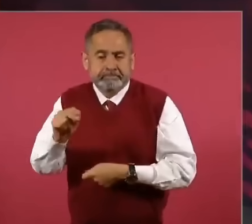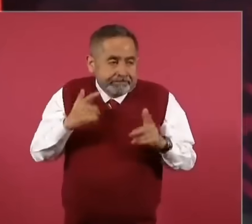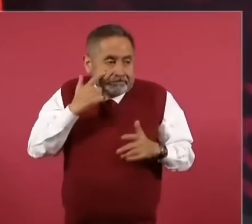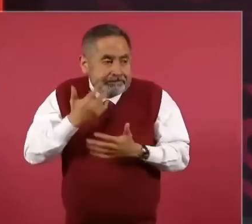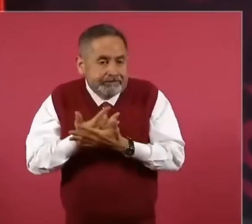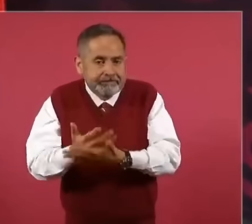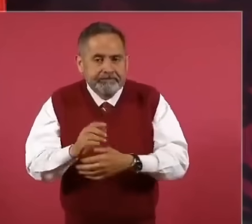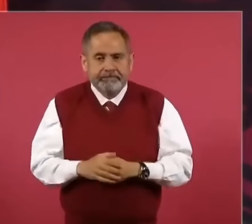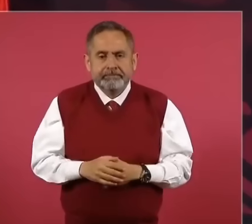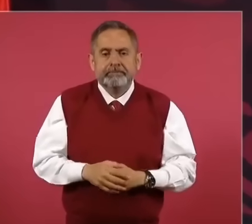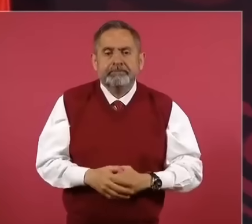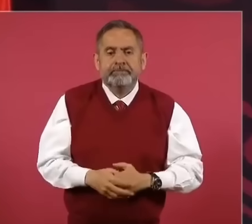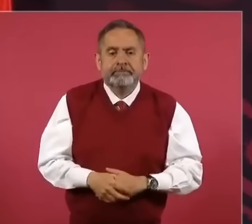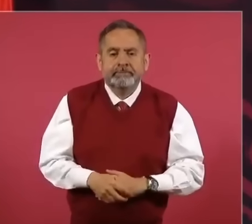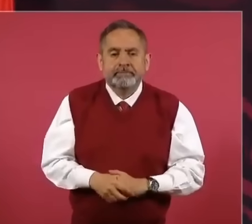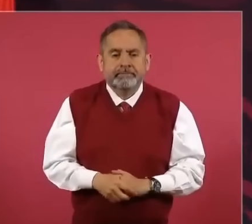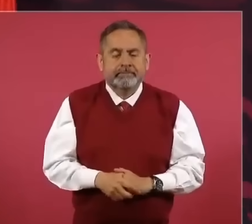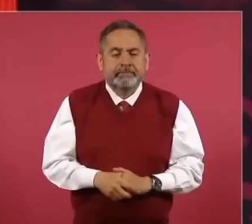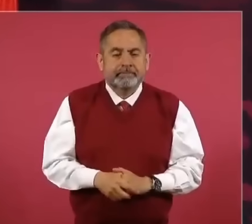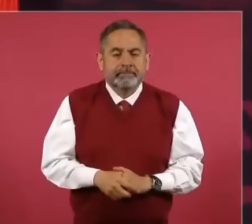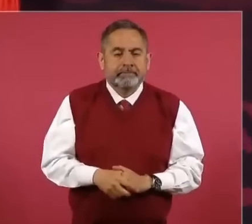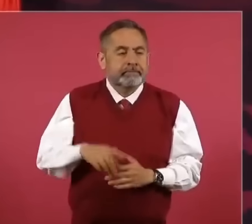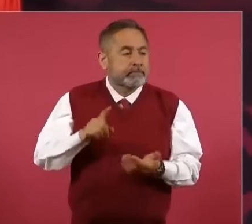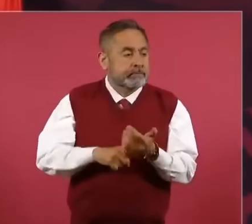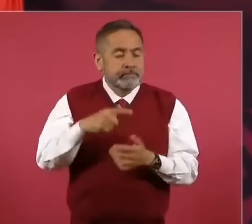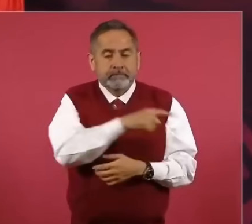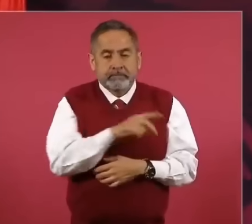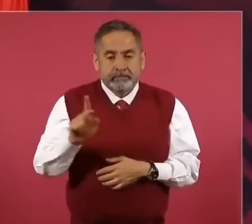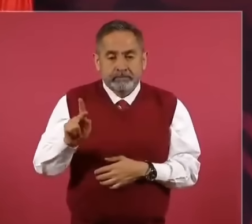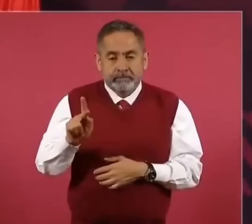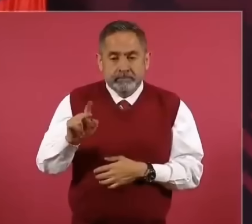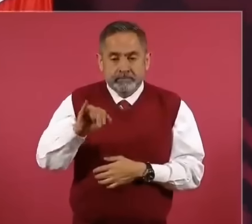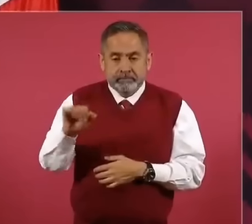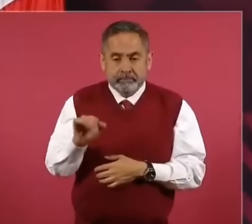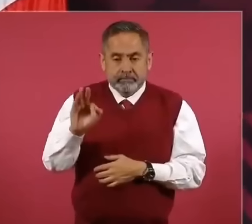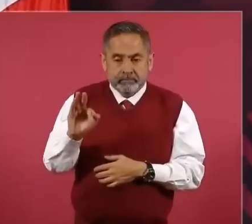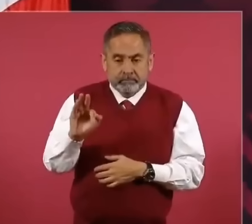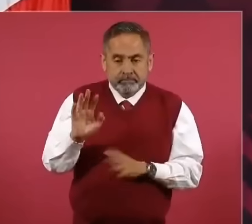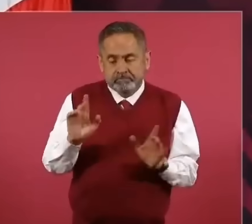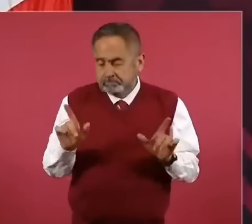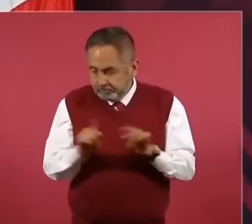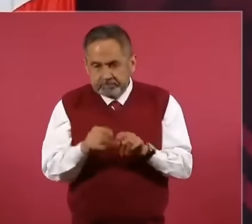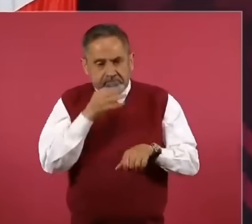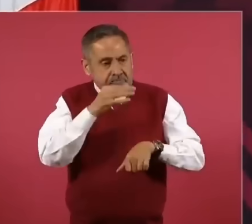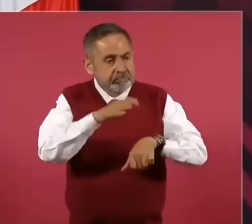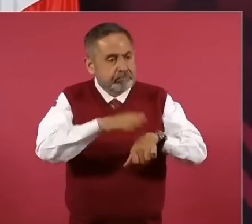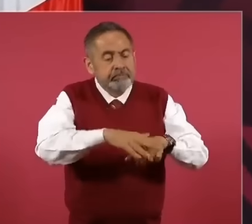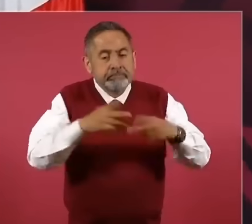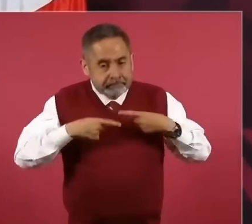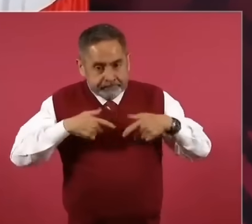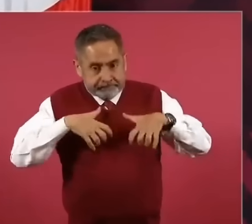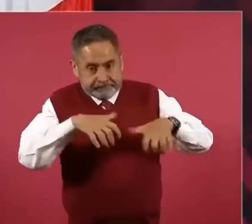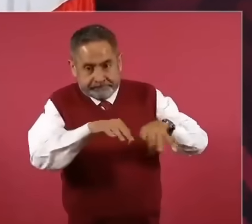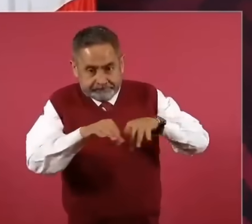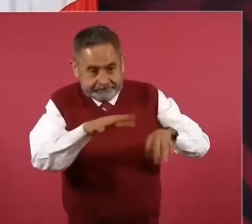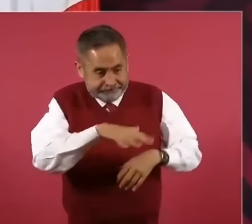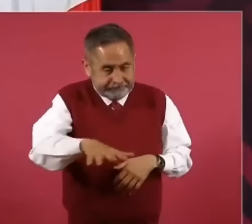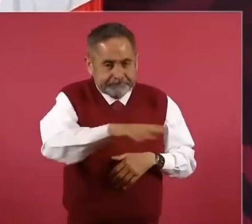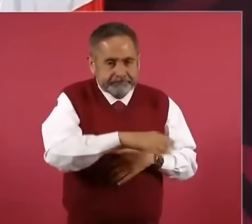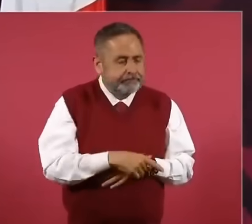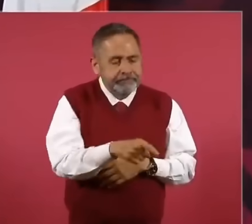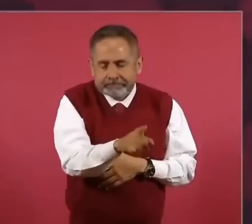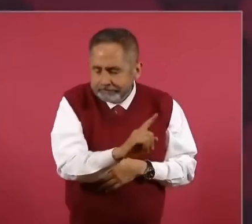lo del Poder Judicial, nada más decirle de nuevo a los trabajadores, ustedes